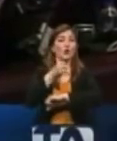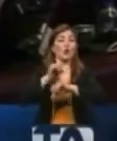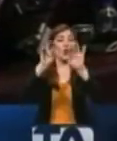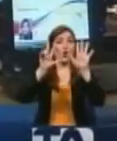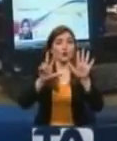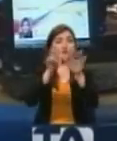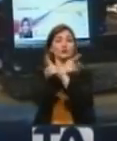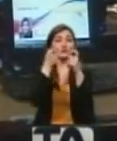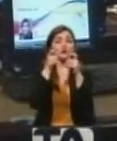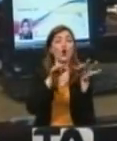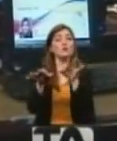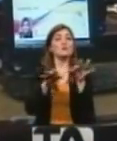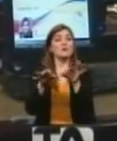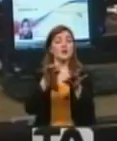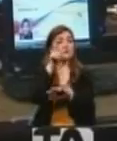marzo.